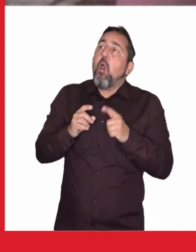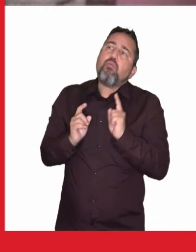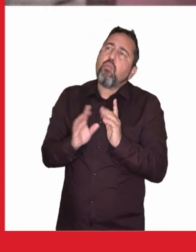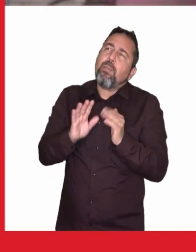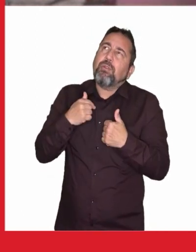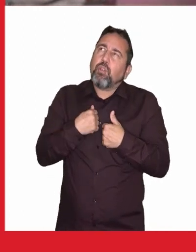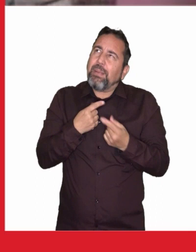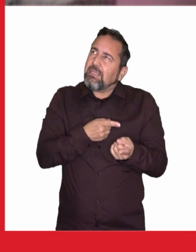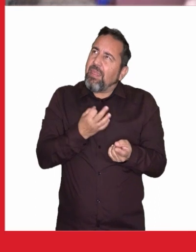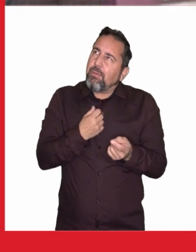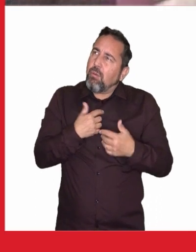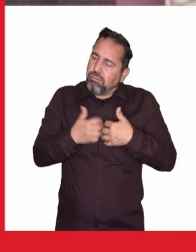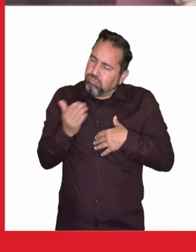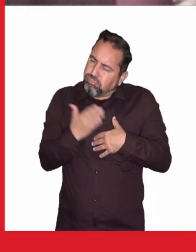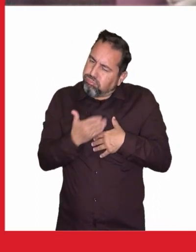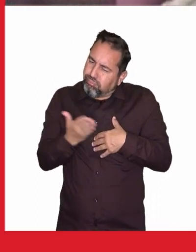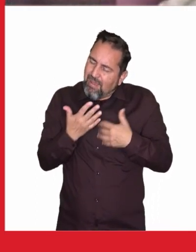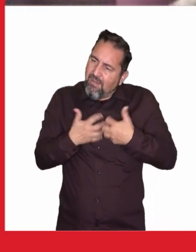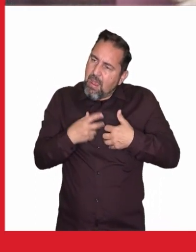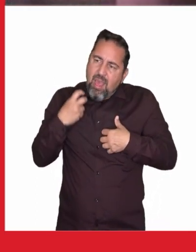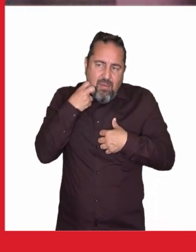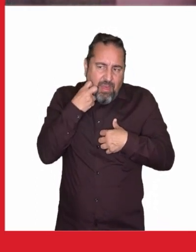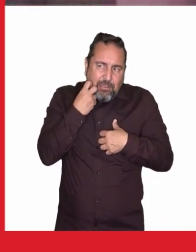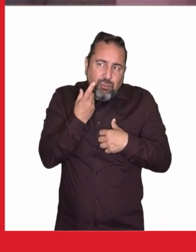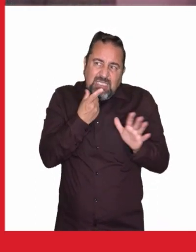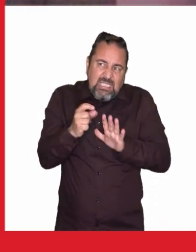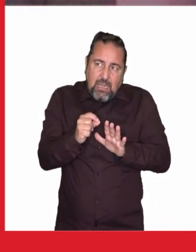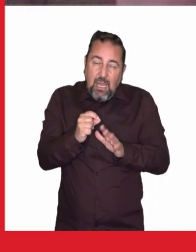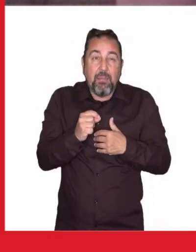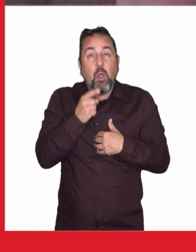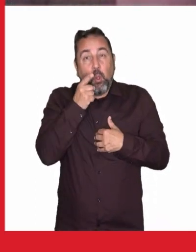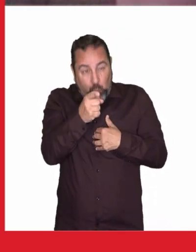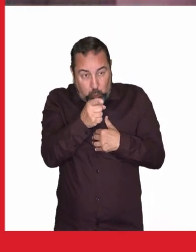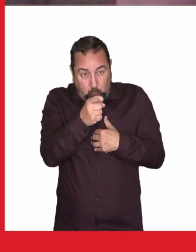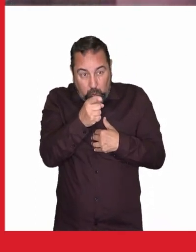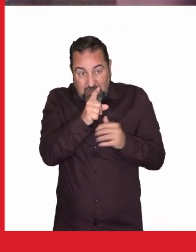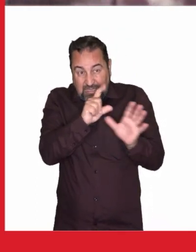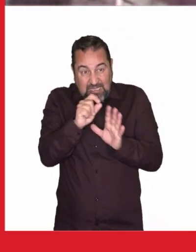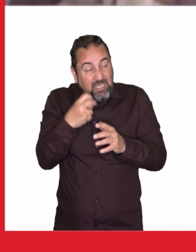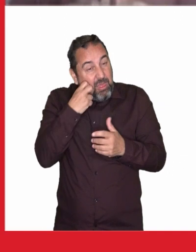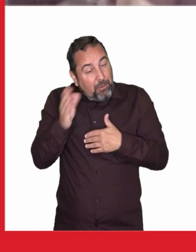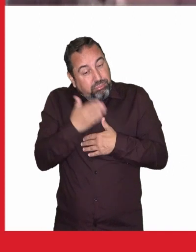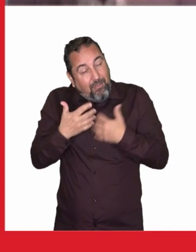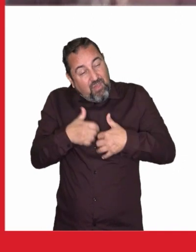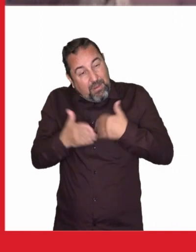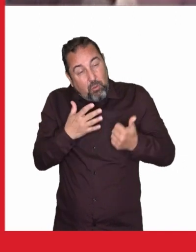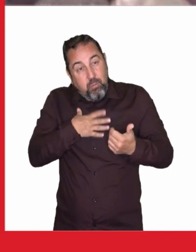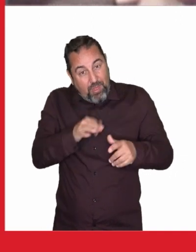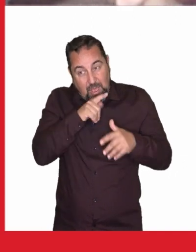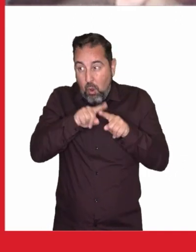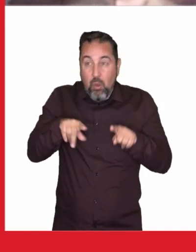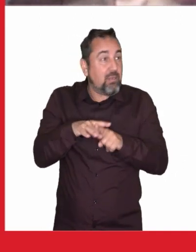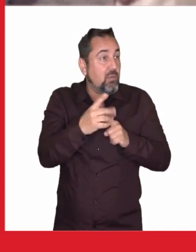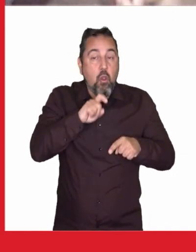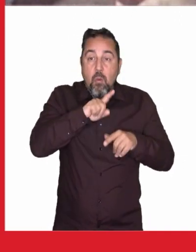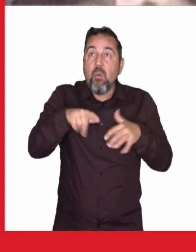tienes que hacer siempre. No, es que, claro, yo para eso tendría que producir 60 zapatos, ¿ya? Pero tú tienes la capacidad para producir